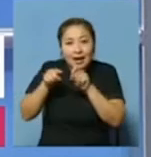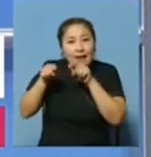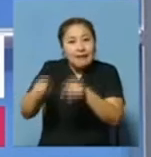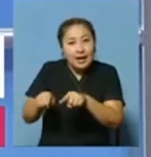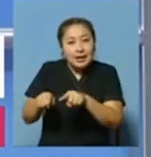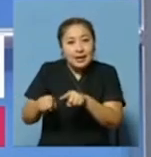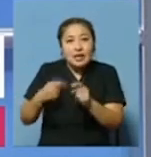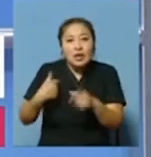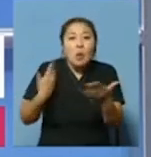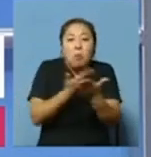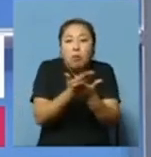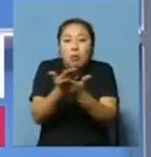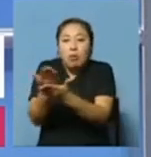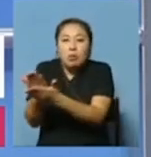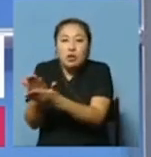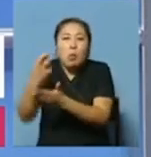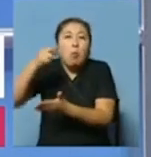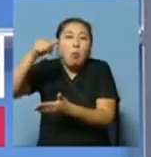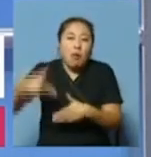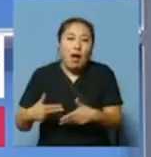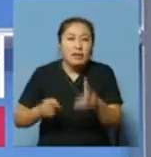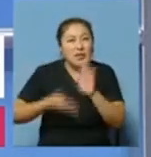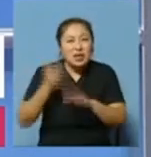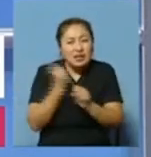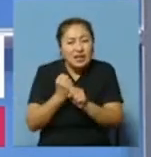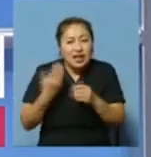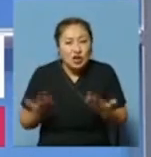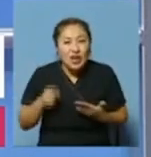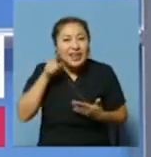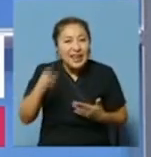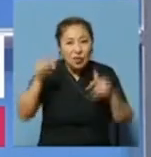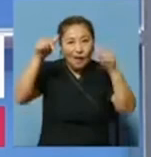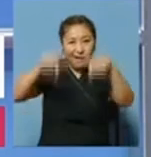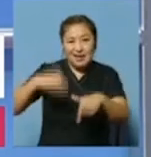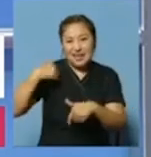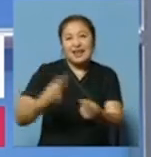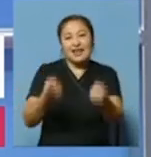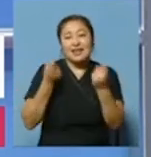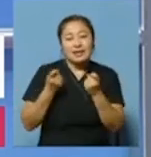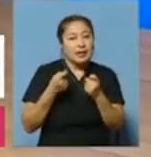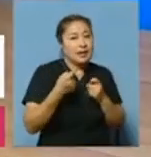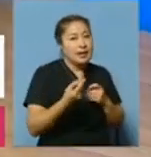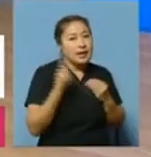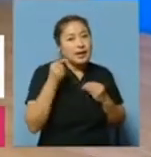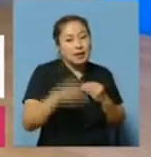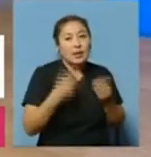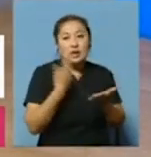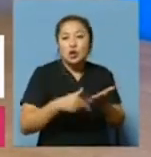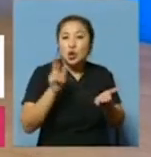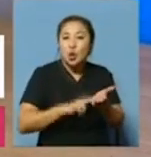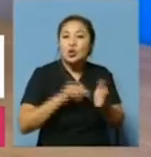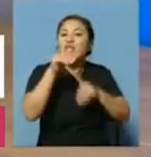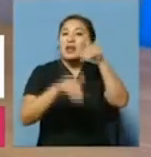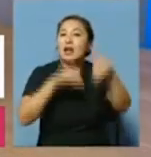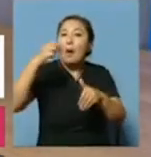no tengan que andar mendigando un plante adquiere laburar bueno eso hay que hacer en la argentina que pasa así se repite lo de